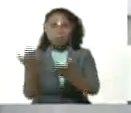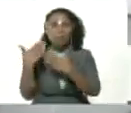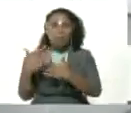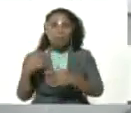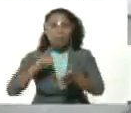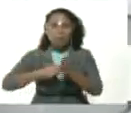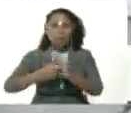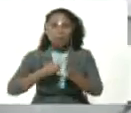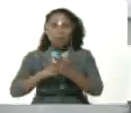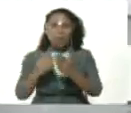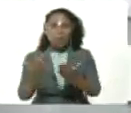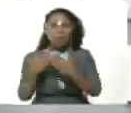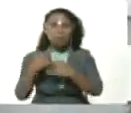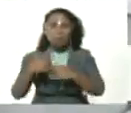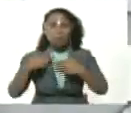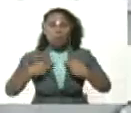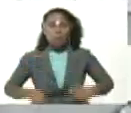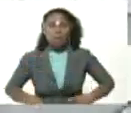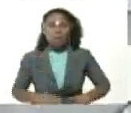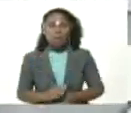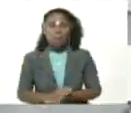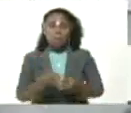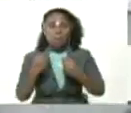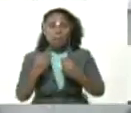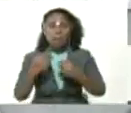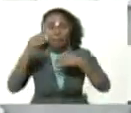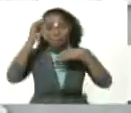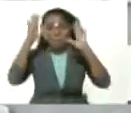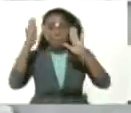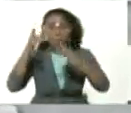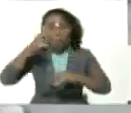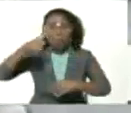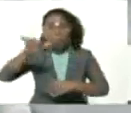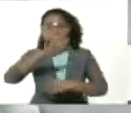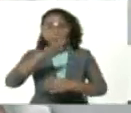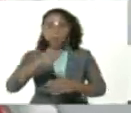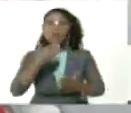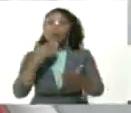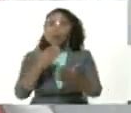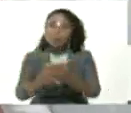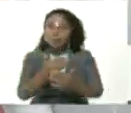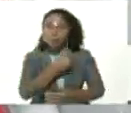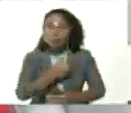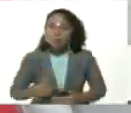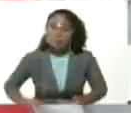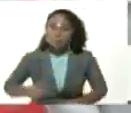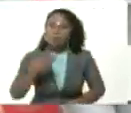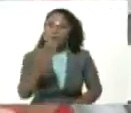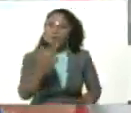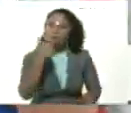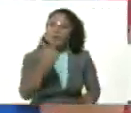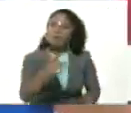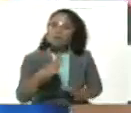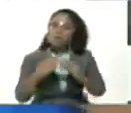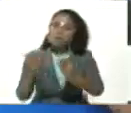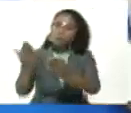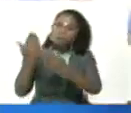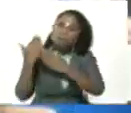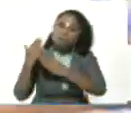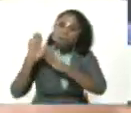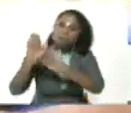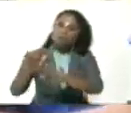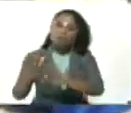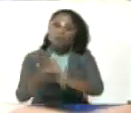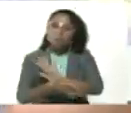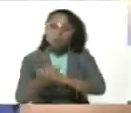técnica y de apoyo humano para atender a nuestro pueblo. Gracias, presidente. Cuando usted dice todo el apoyo, es todo